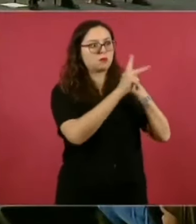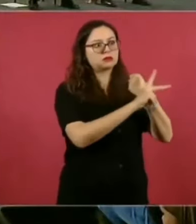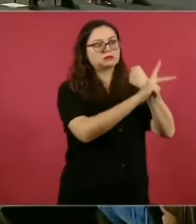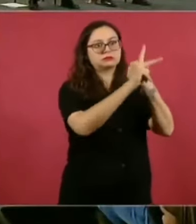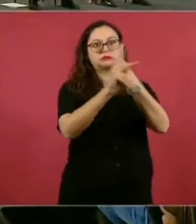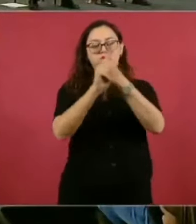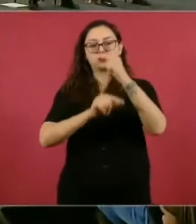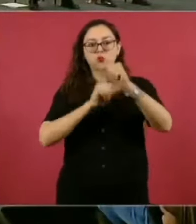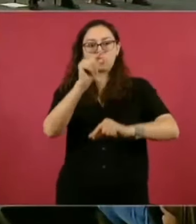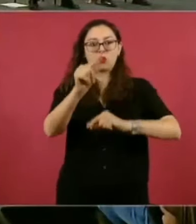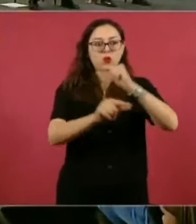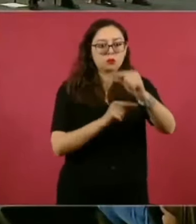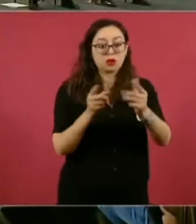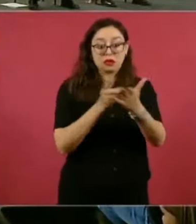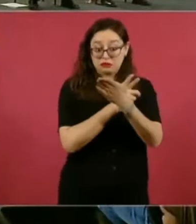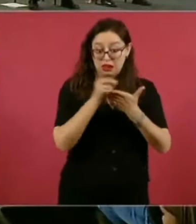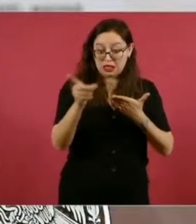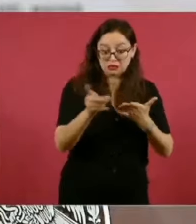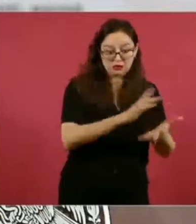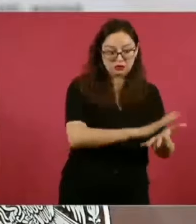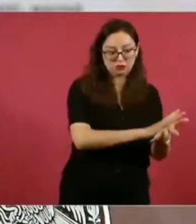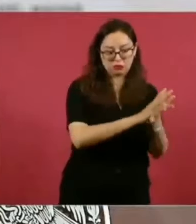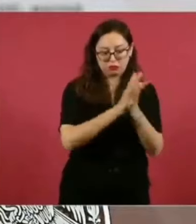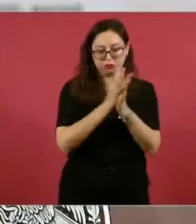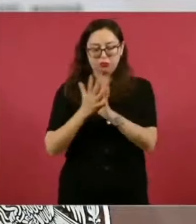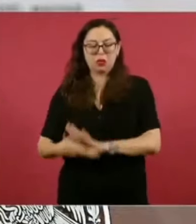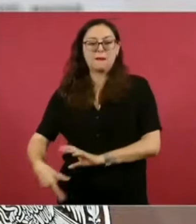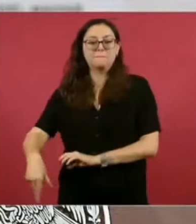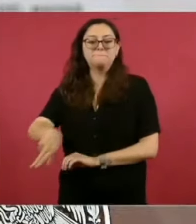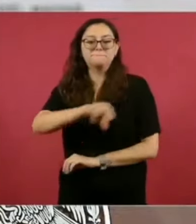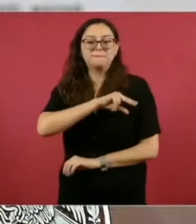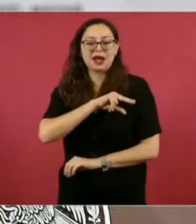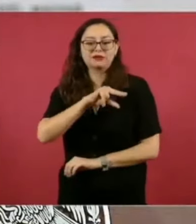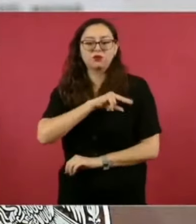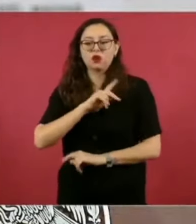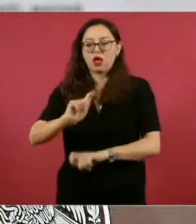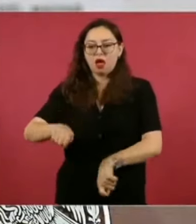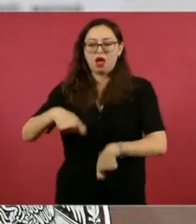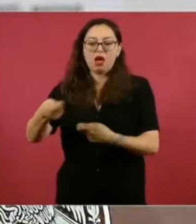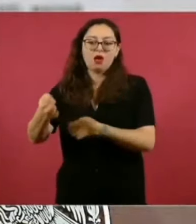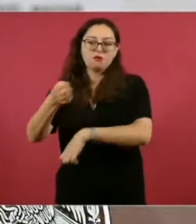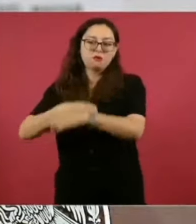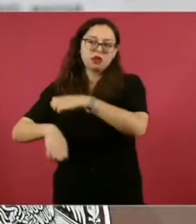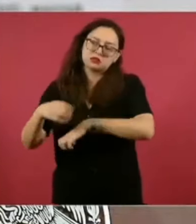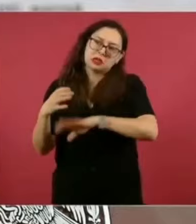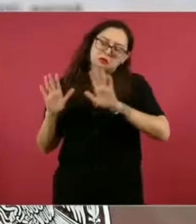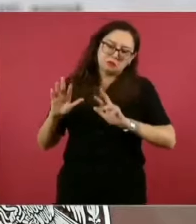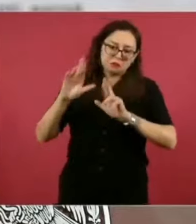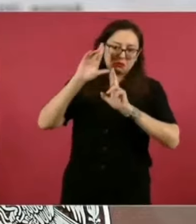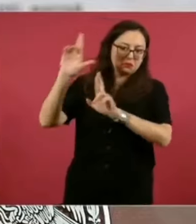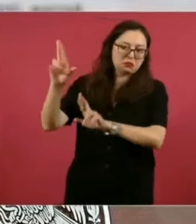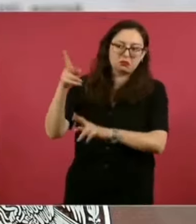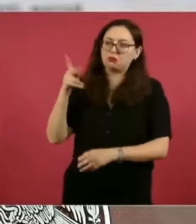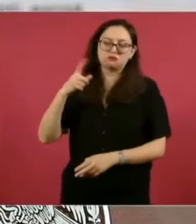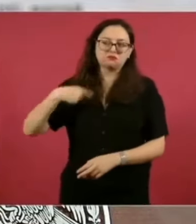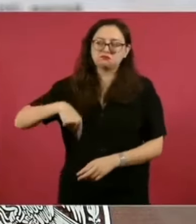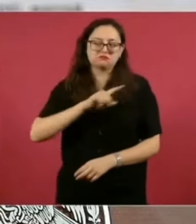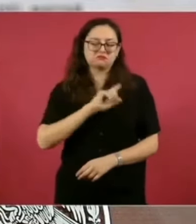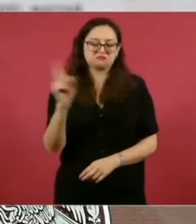de ser garantizado por los estados y no por empresas privadas. En ese